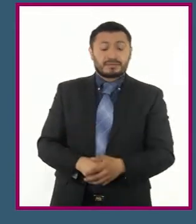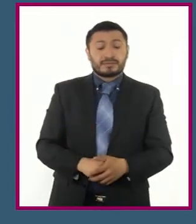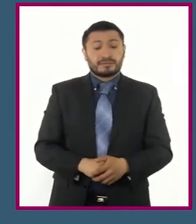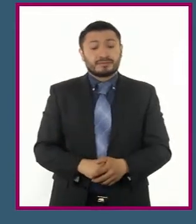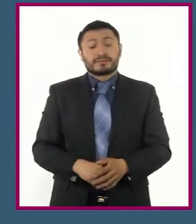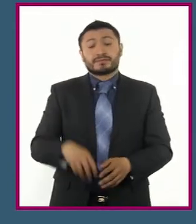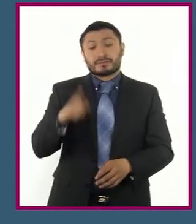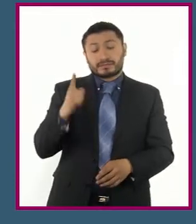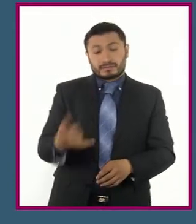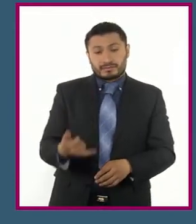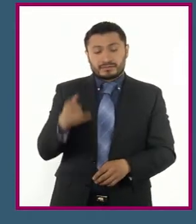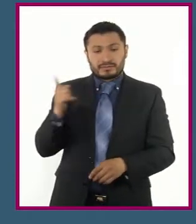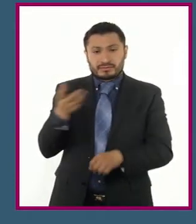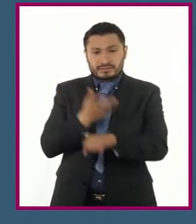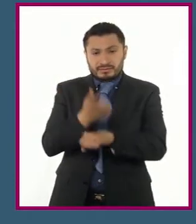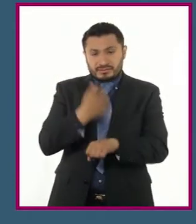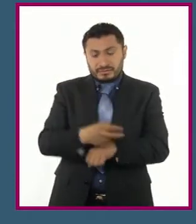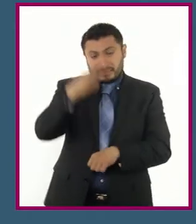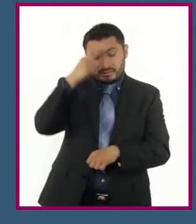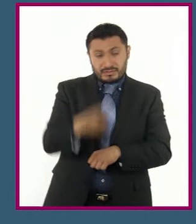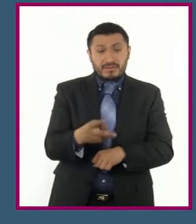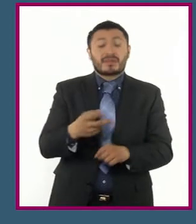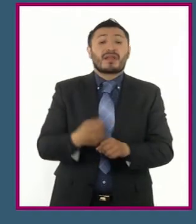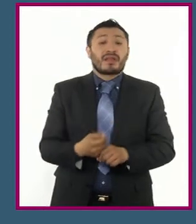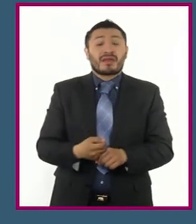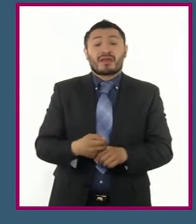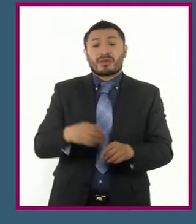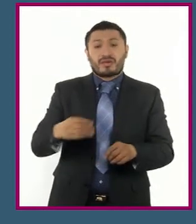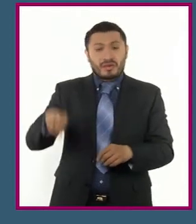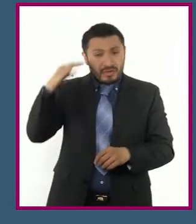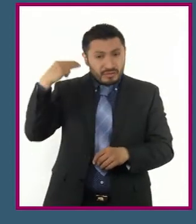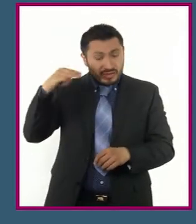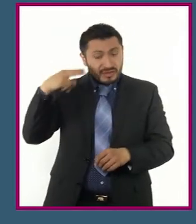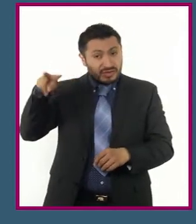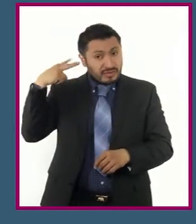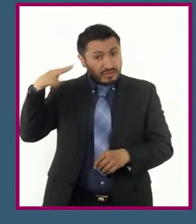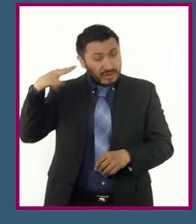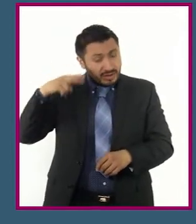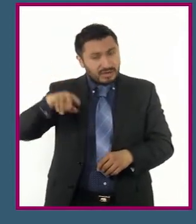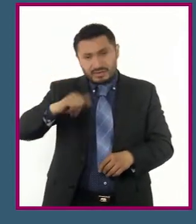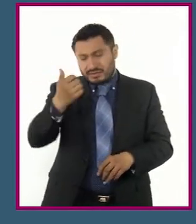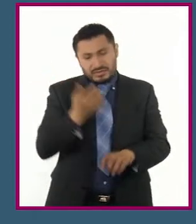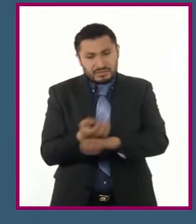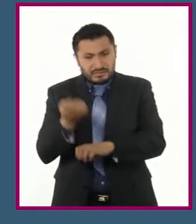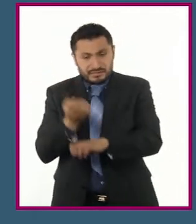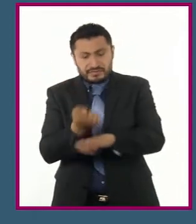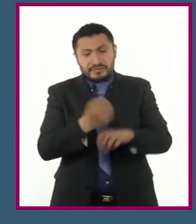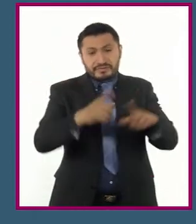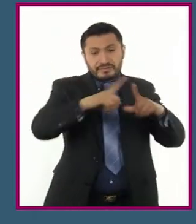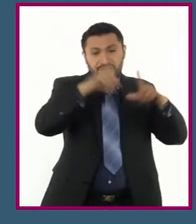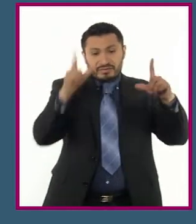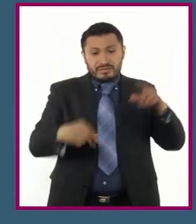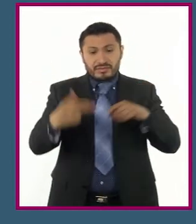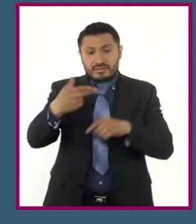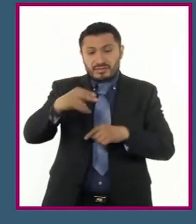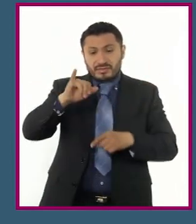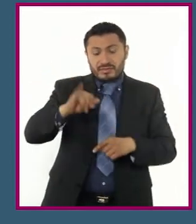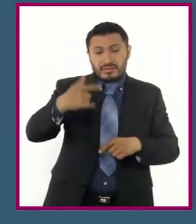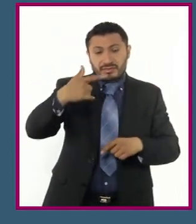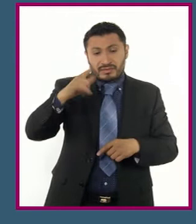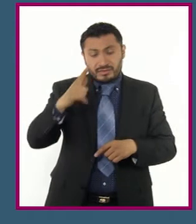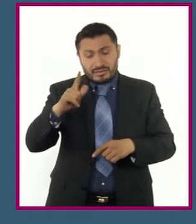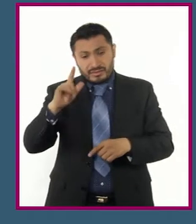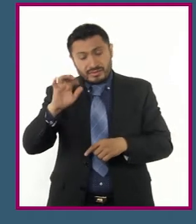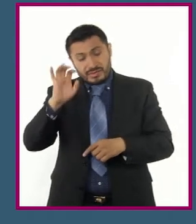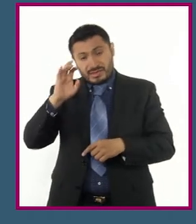México, así como en Michoacán, Veracruz y otros estados de la República, la planta conocida como higuerilla aporta sus propiedades